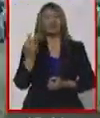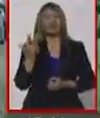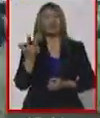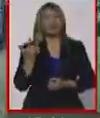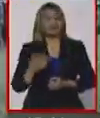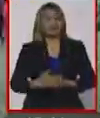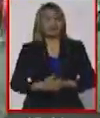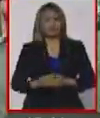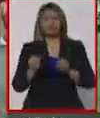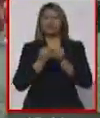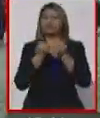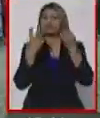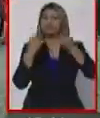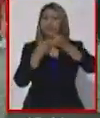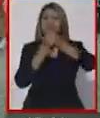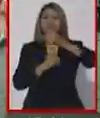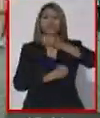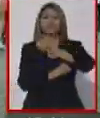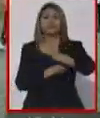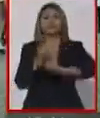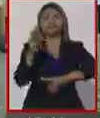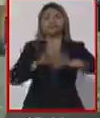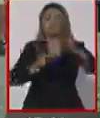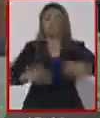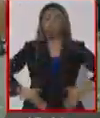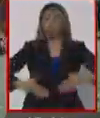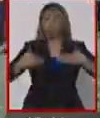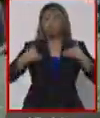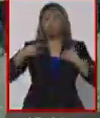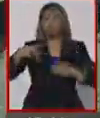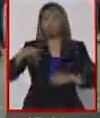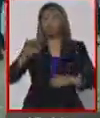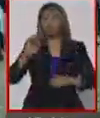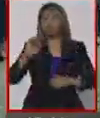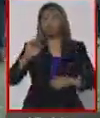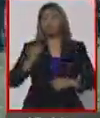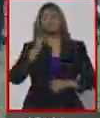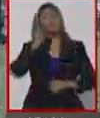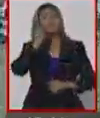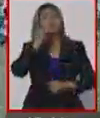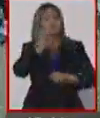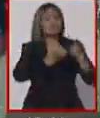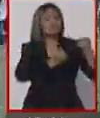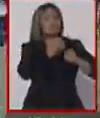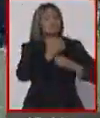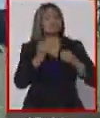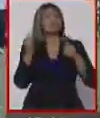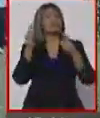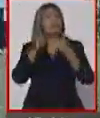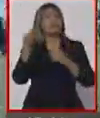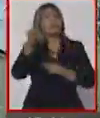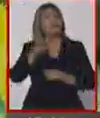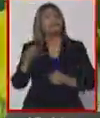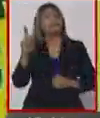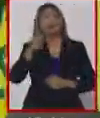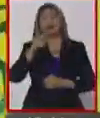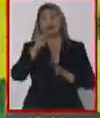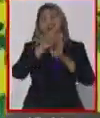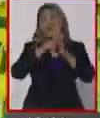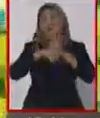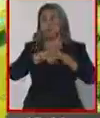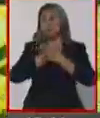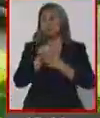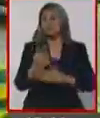ni tres, necesitamos muchos puentes. La gente que vive en Porongo sufre día a día, de lunes a lunes, 24 horas al